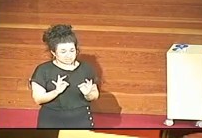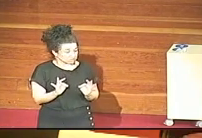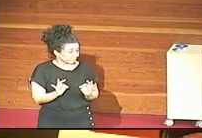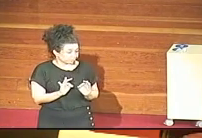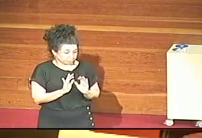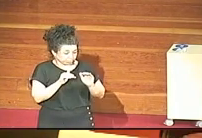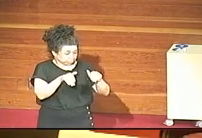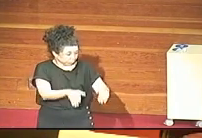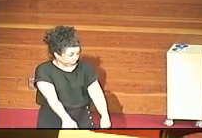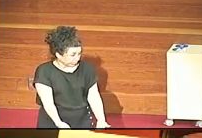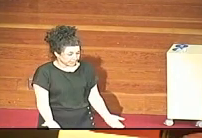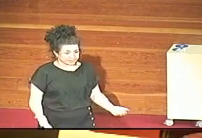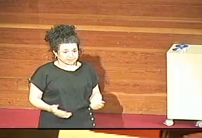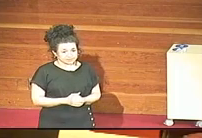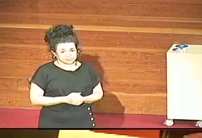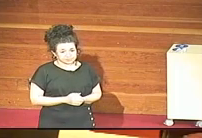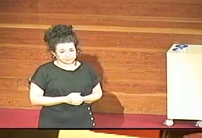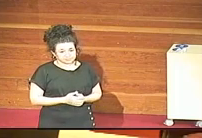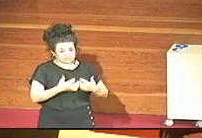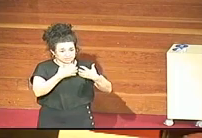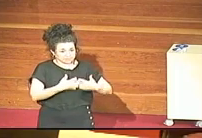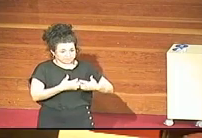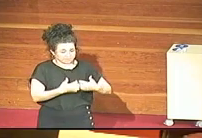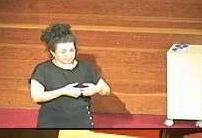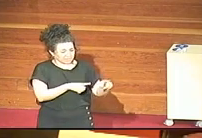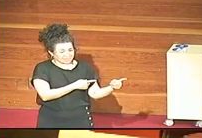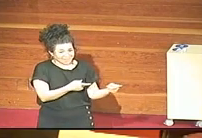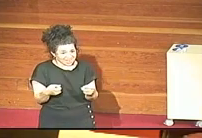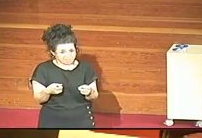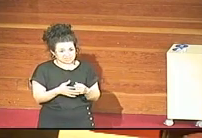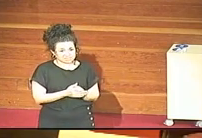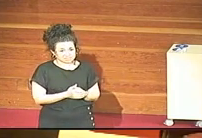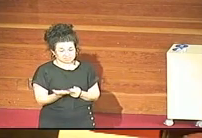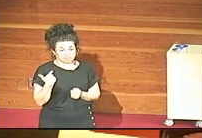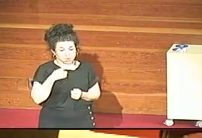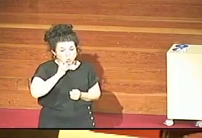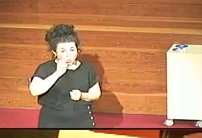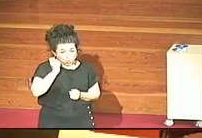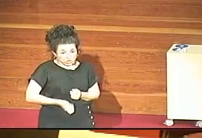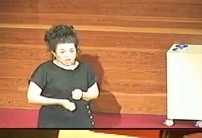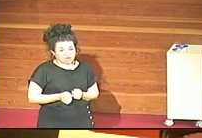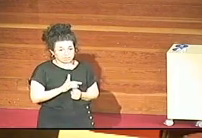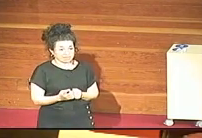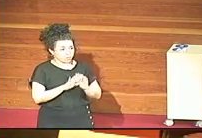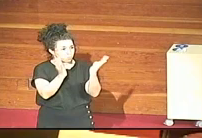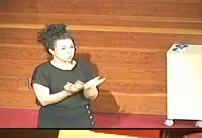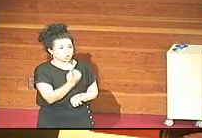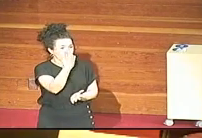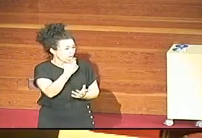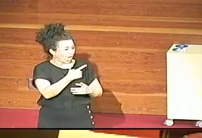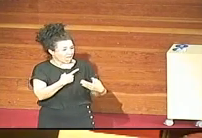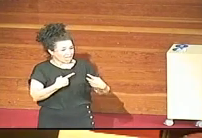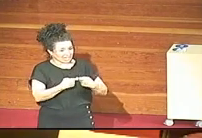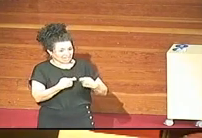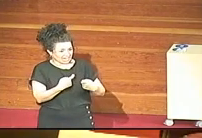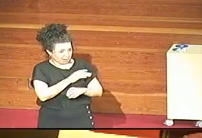y en cuanto a las fábricas de armamento no con esto de ucrania que parece que sólo hay una guerra en el mundo me metí a mirar